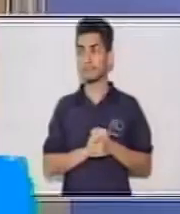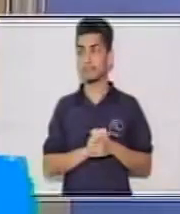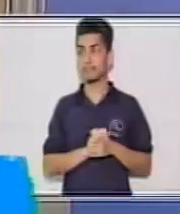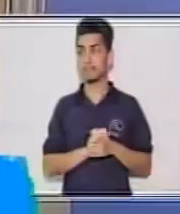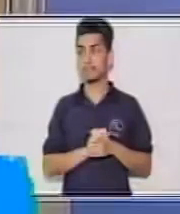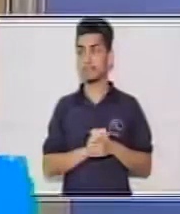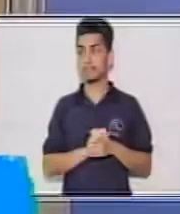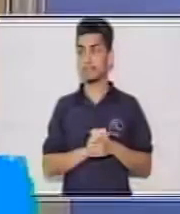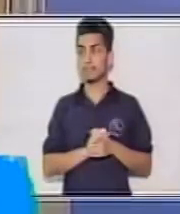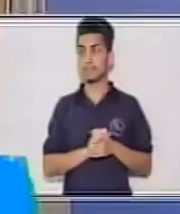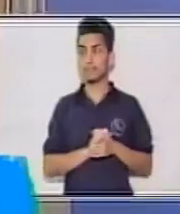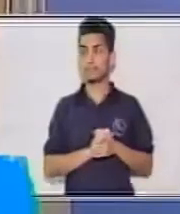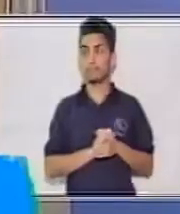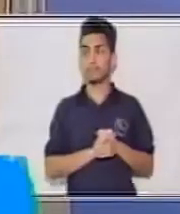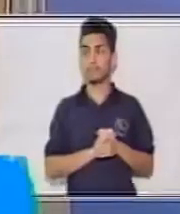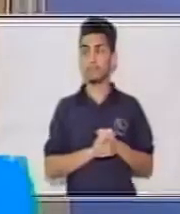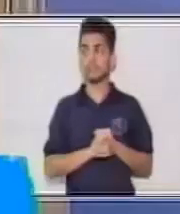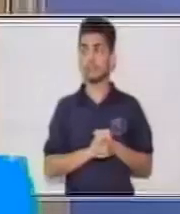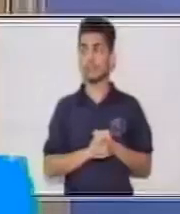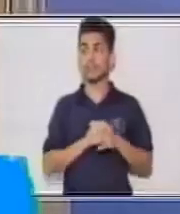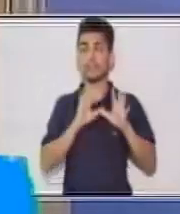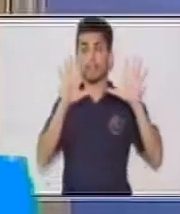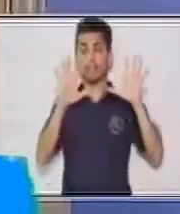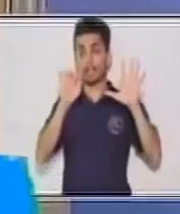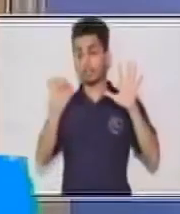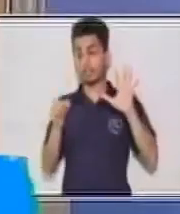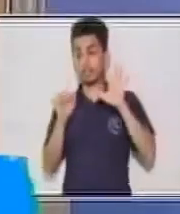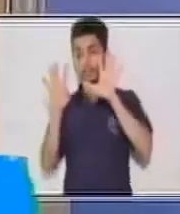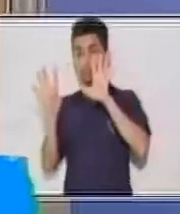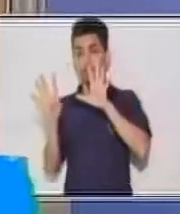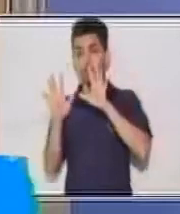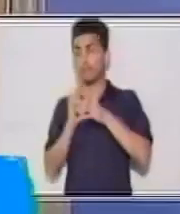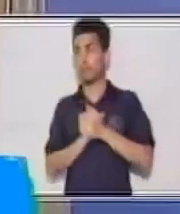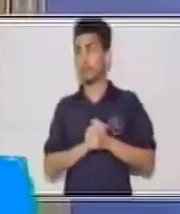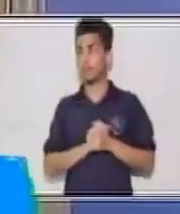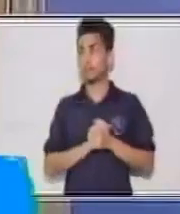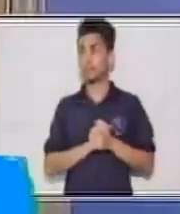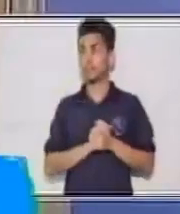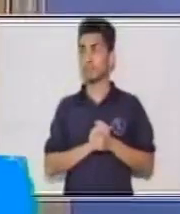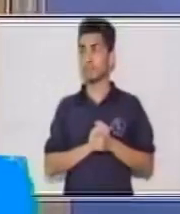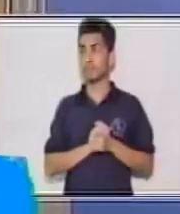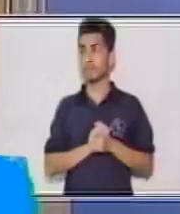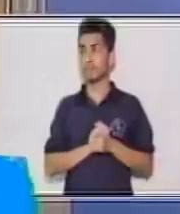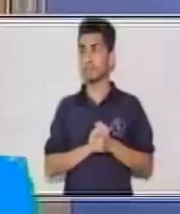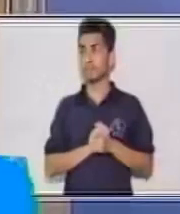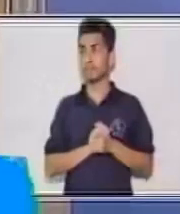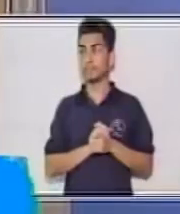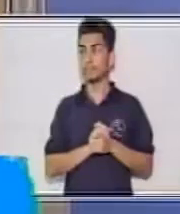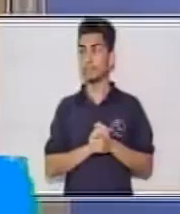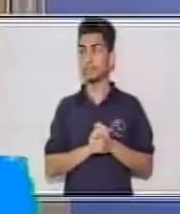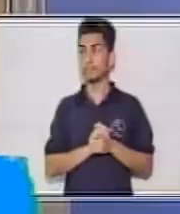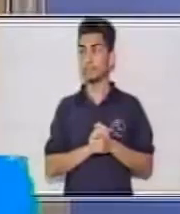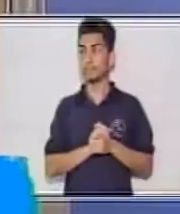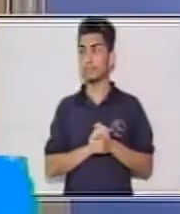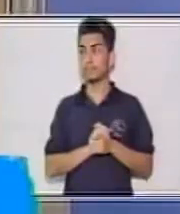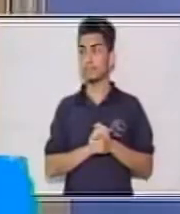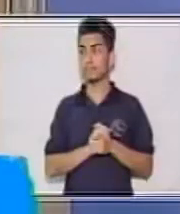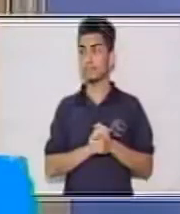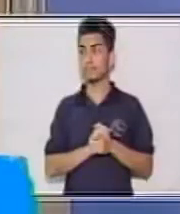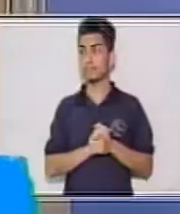G. Entonces, es 10,9. Tenemos 10 sobre esta línea y